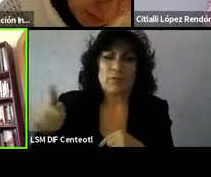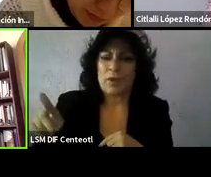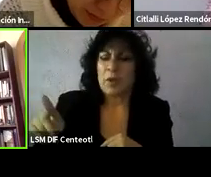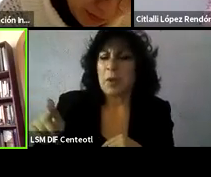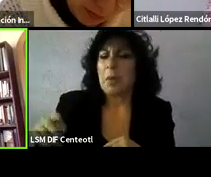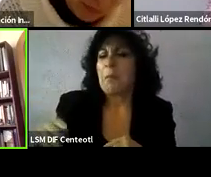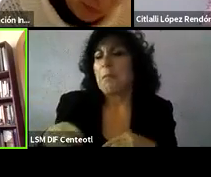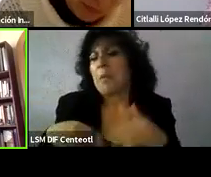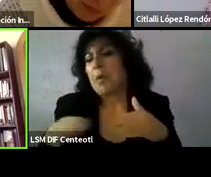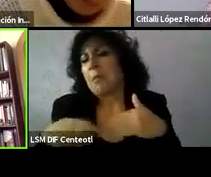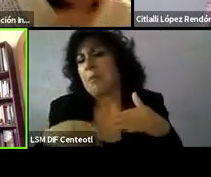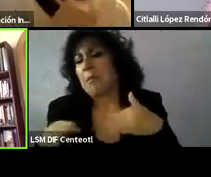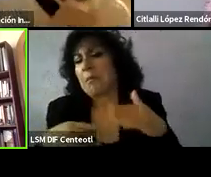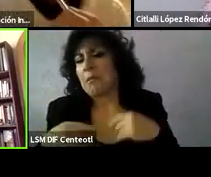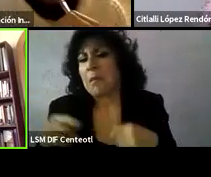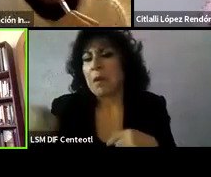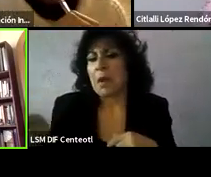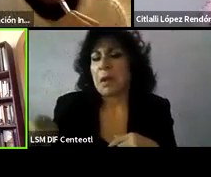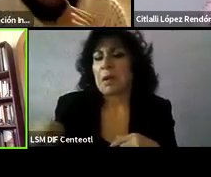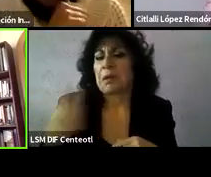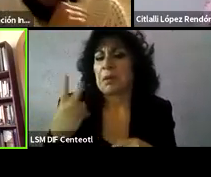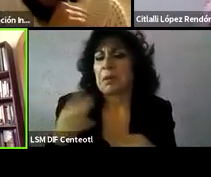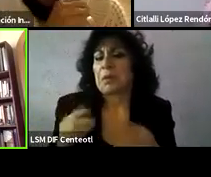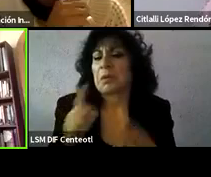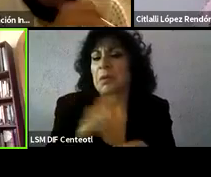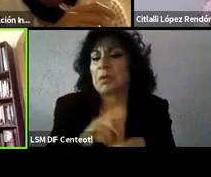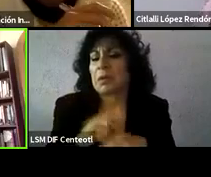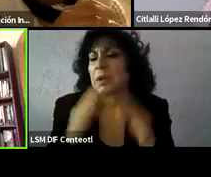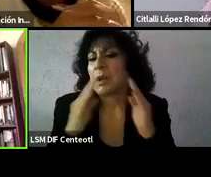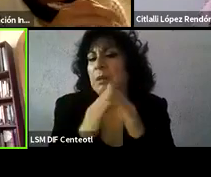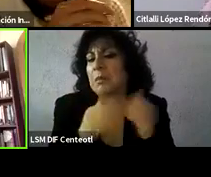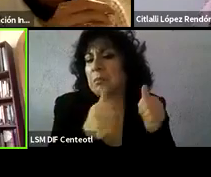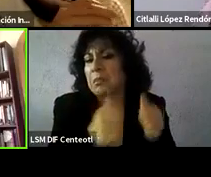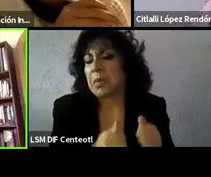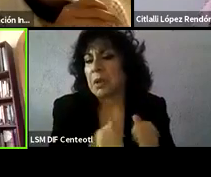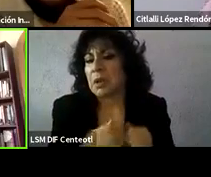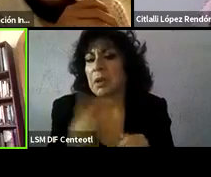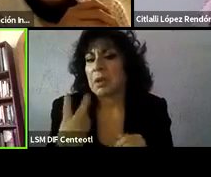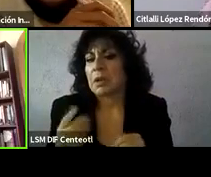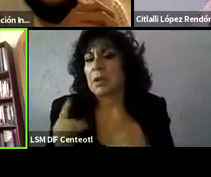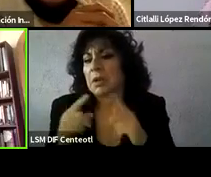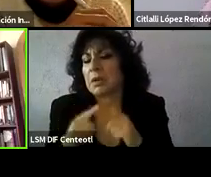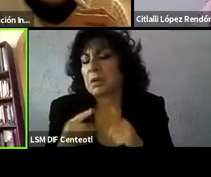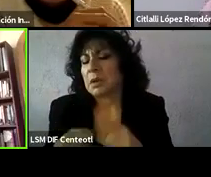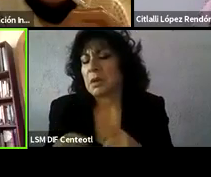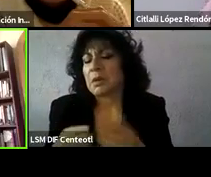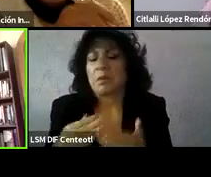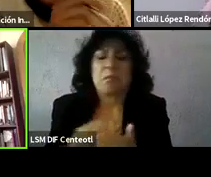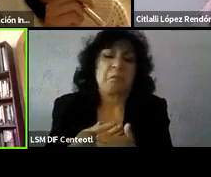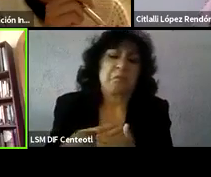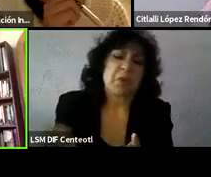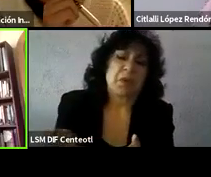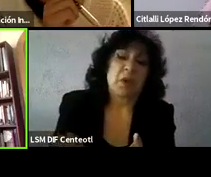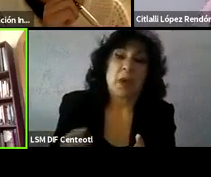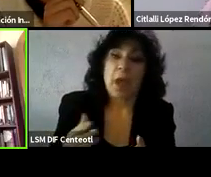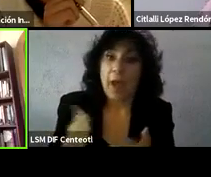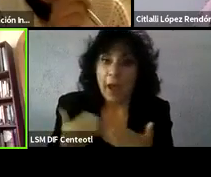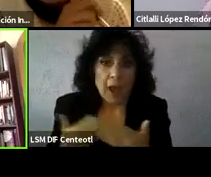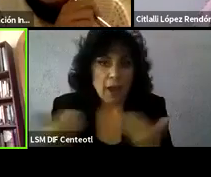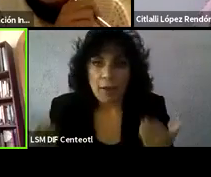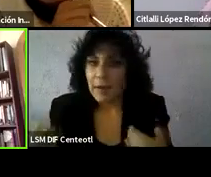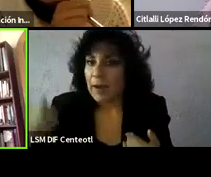día era, se quedaba en la casa. Y ahora a las 7 de la mañana está vestido, bañado y tiene ganas de ir a la escuela. ¿Por qué? Porque él tiene